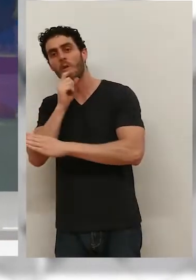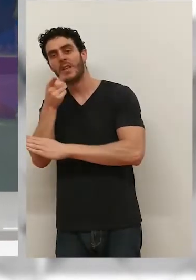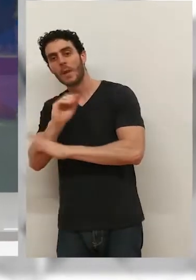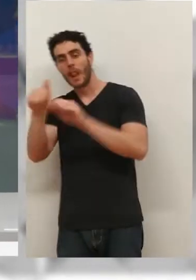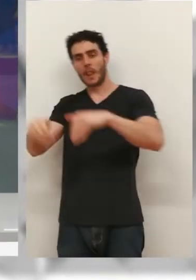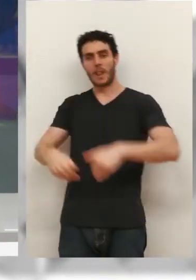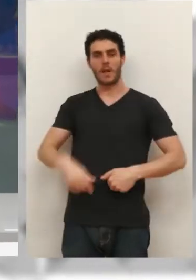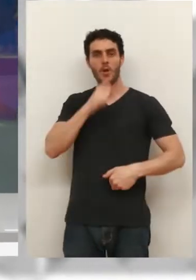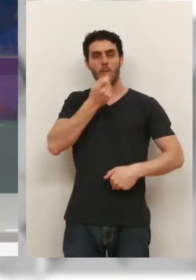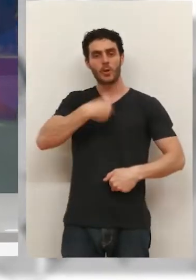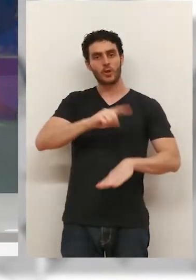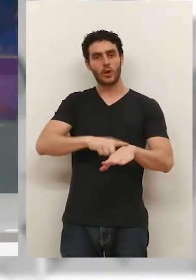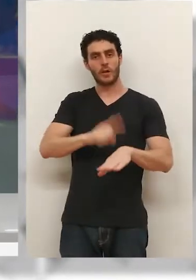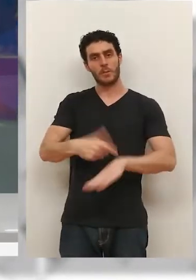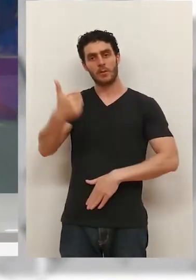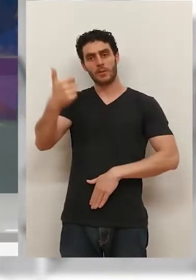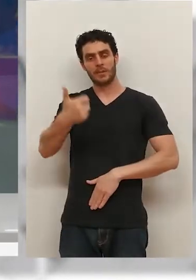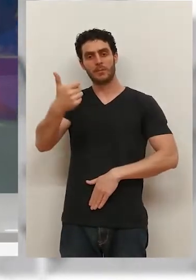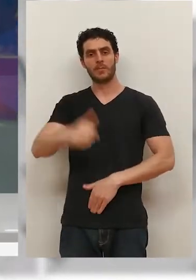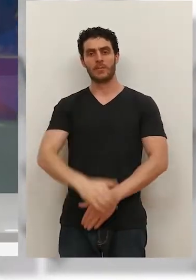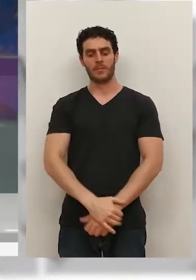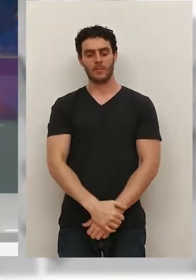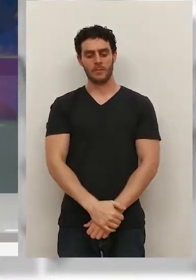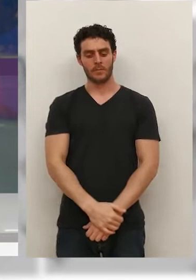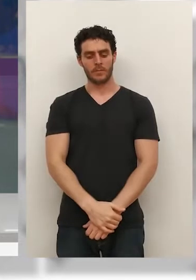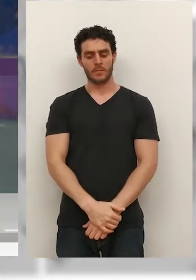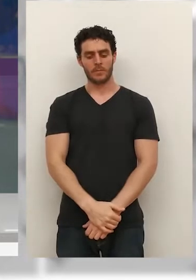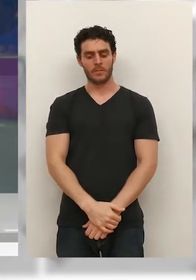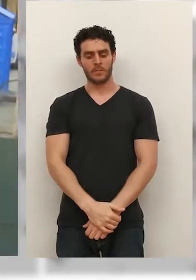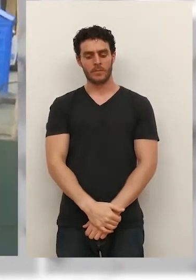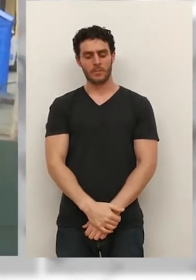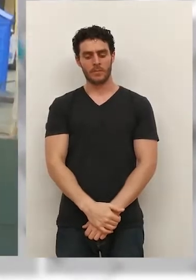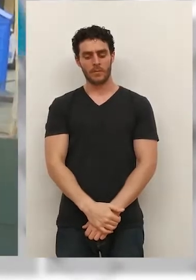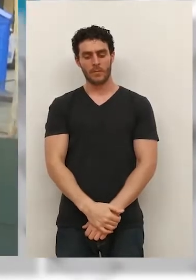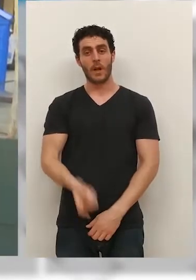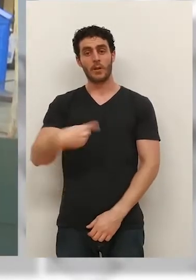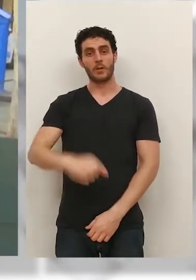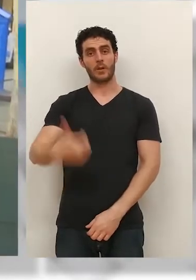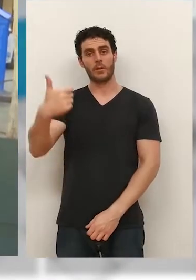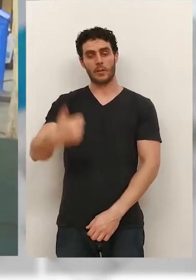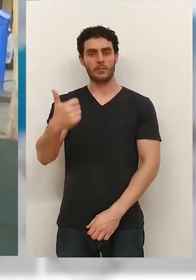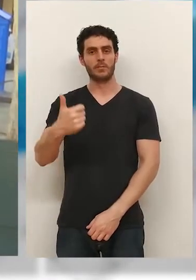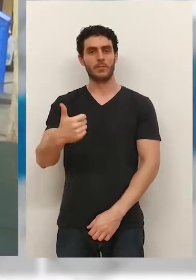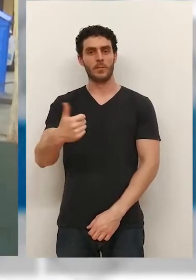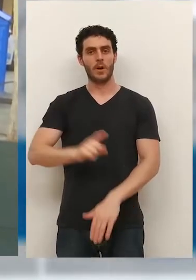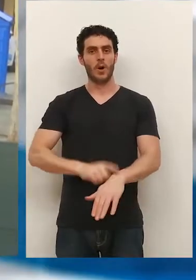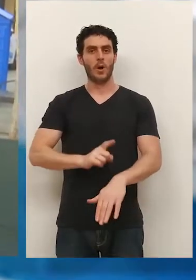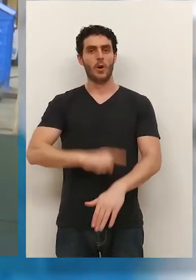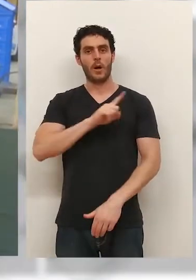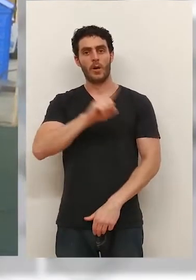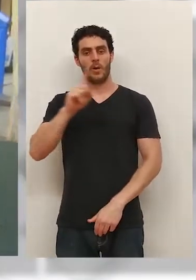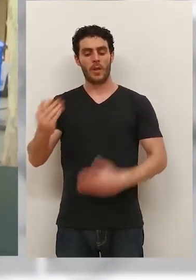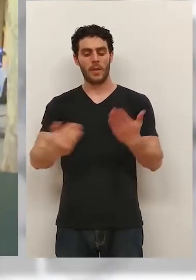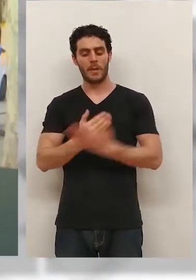Incluso hemos contabilizado el tiempo que nos ha llevado. Vean. Ponemos el contador a 0. Son las 11